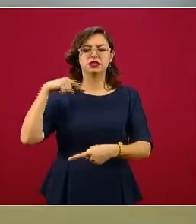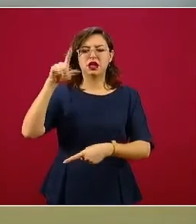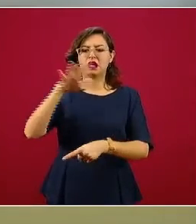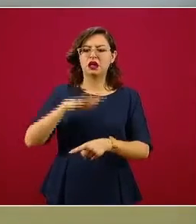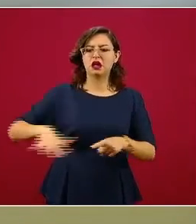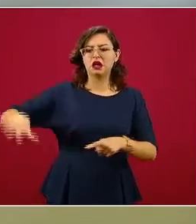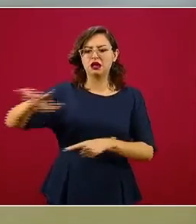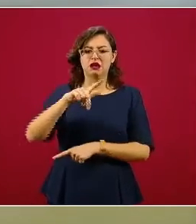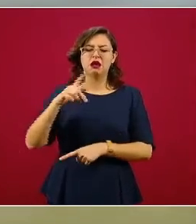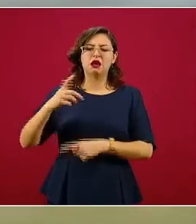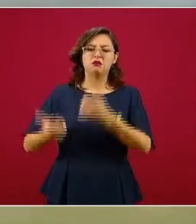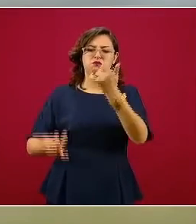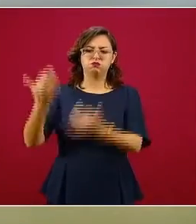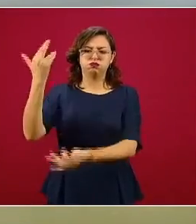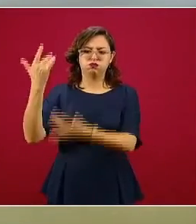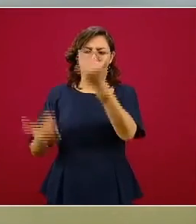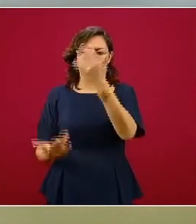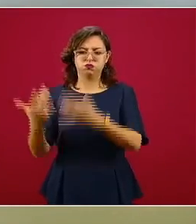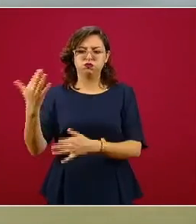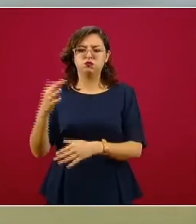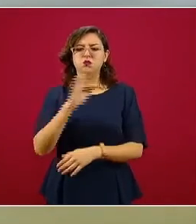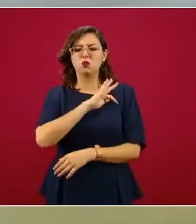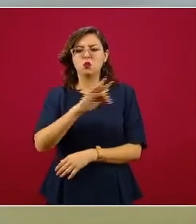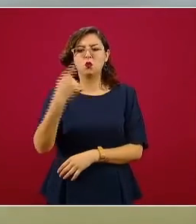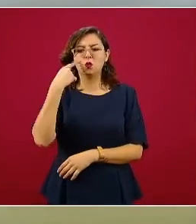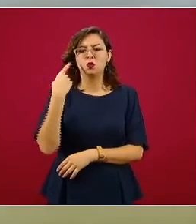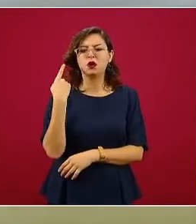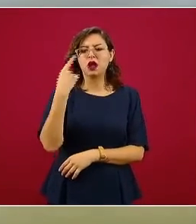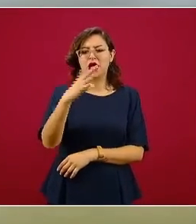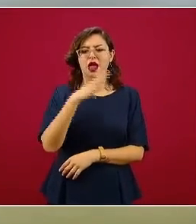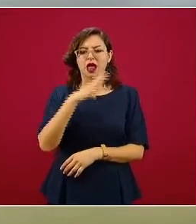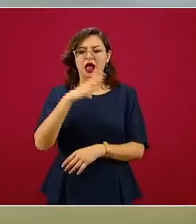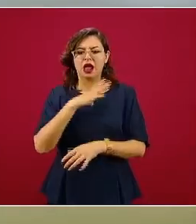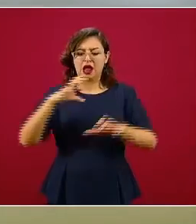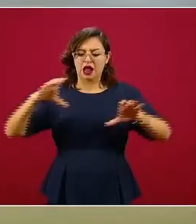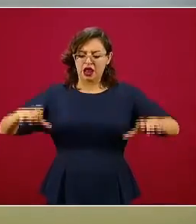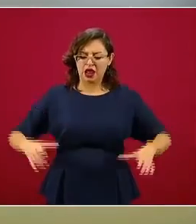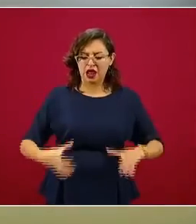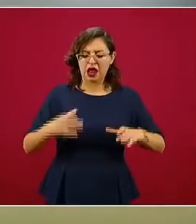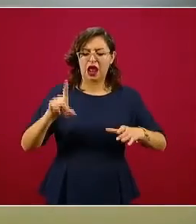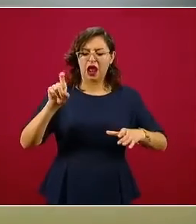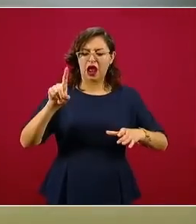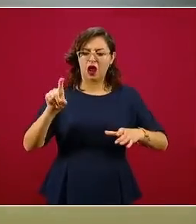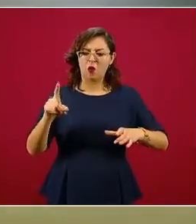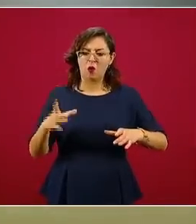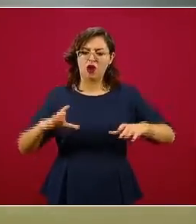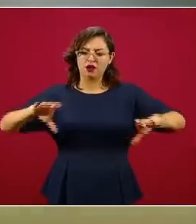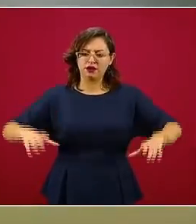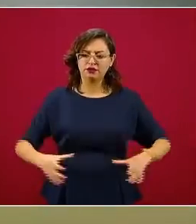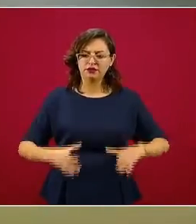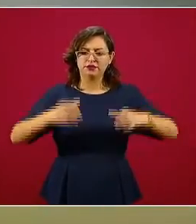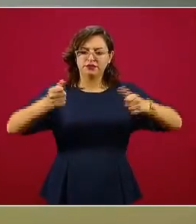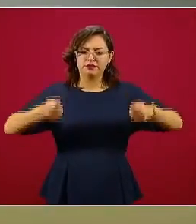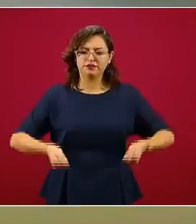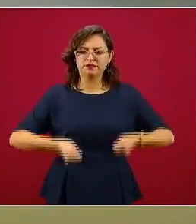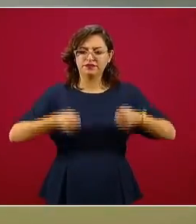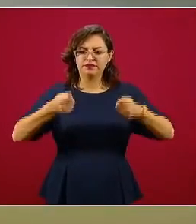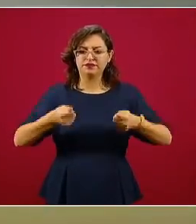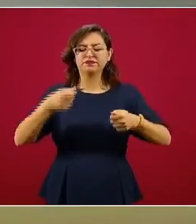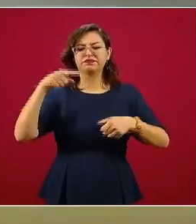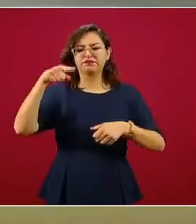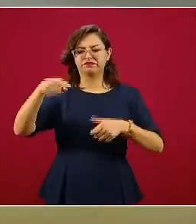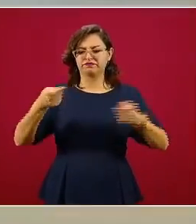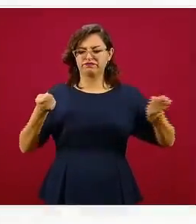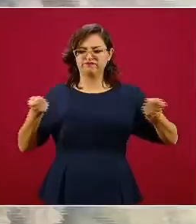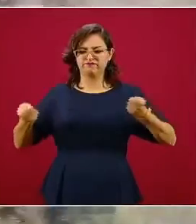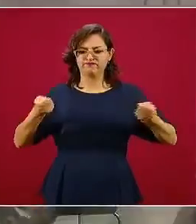área natural protegida. Ustedes pueden ver que tiene un helibalde, una cubeta y que con una gran pericia en este recipiente que se pone